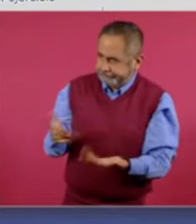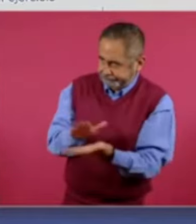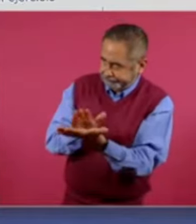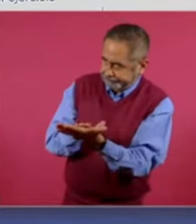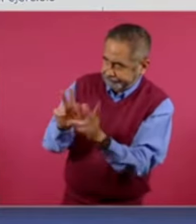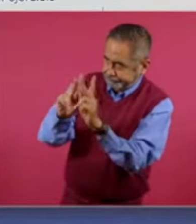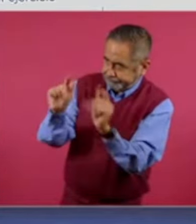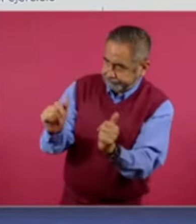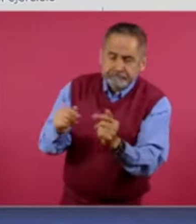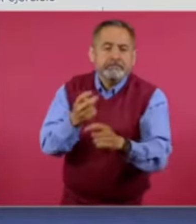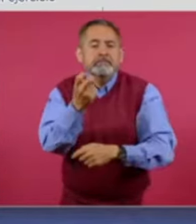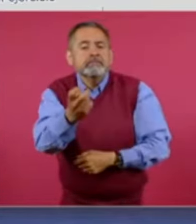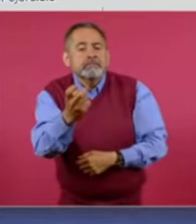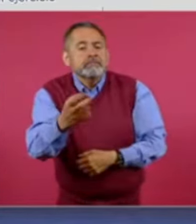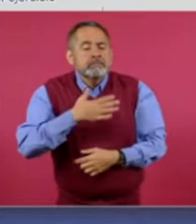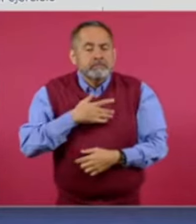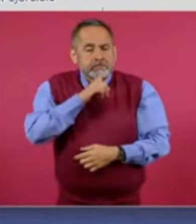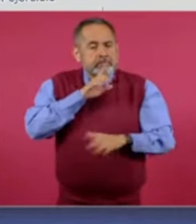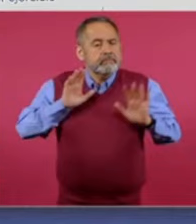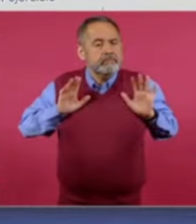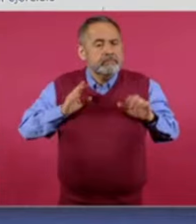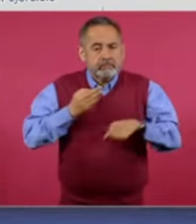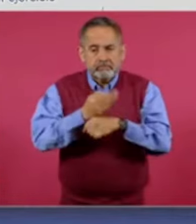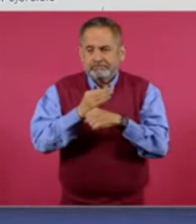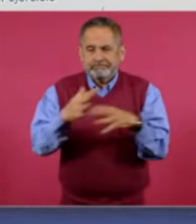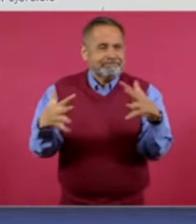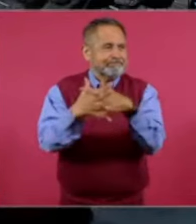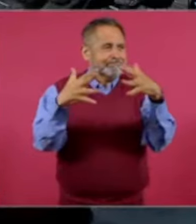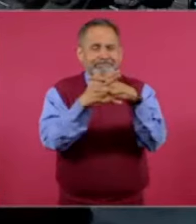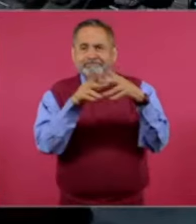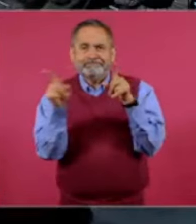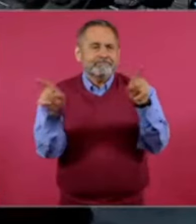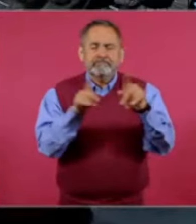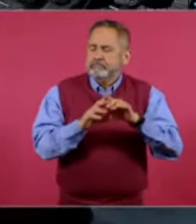Por eso nuestra postura frente a la guerra